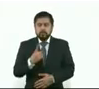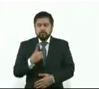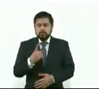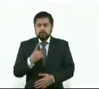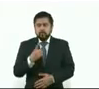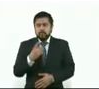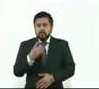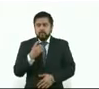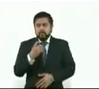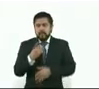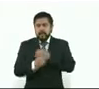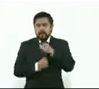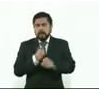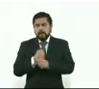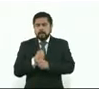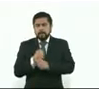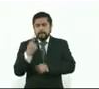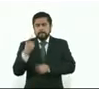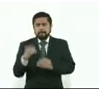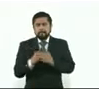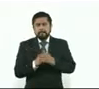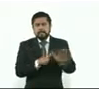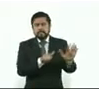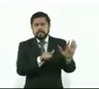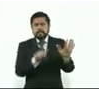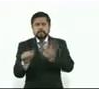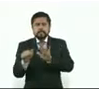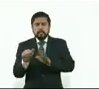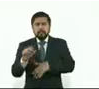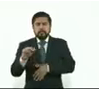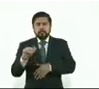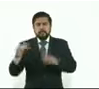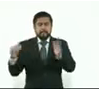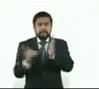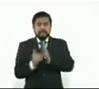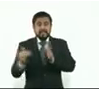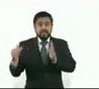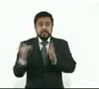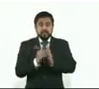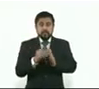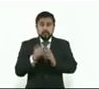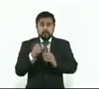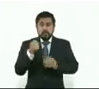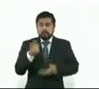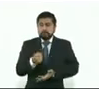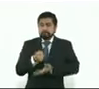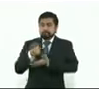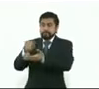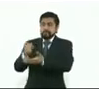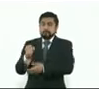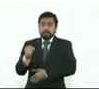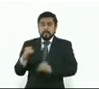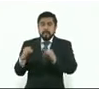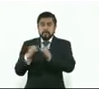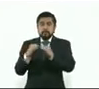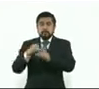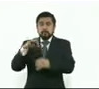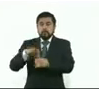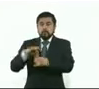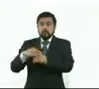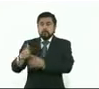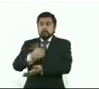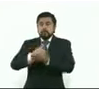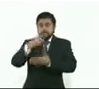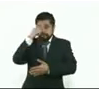un presupuesto de 1.686 millones de pesos el Instituto Electoral. De hecho, de esos 100 millones fueron